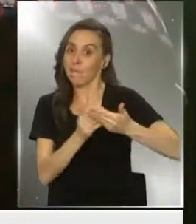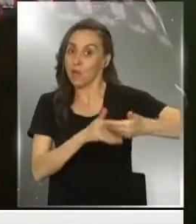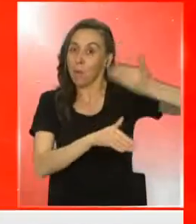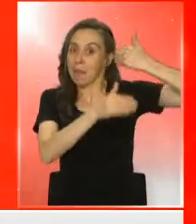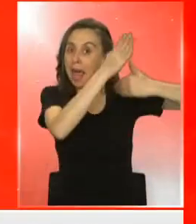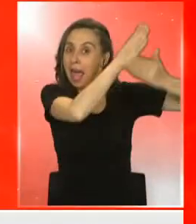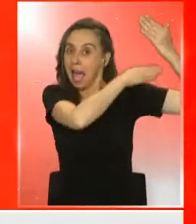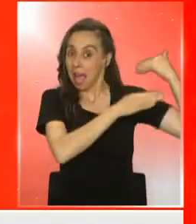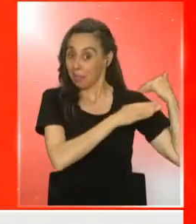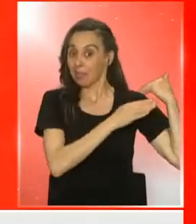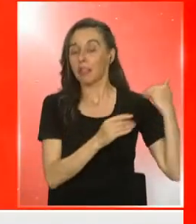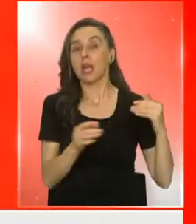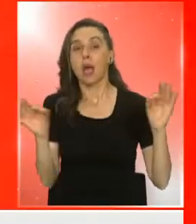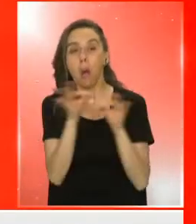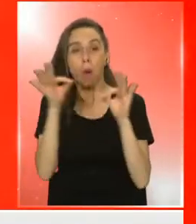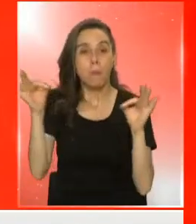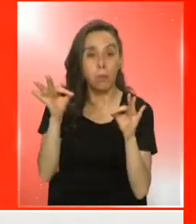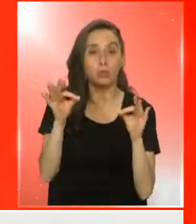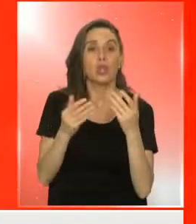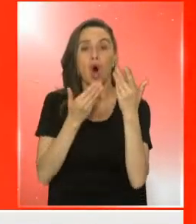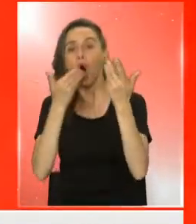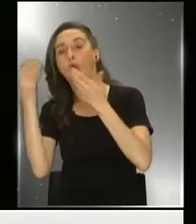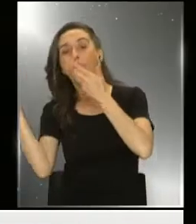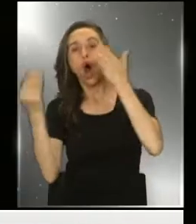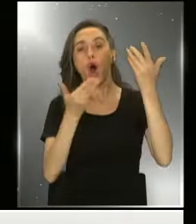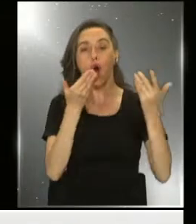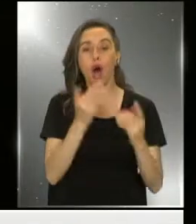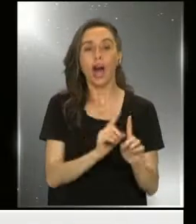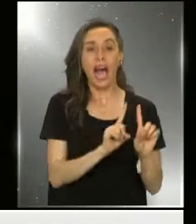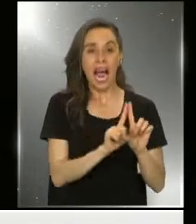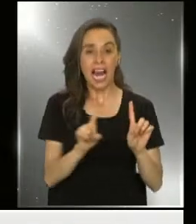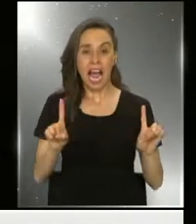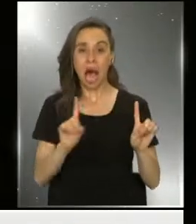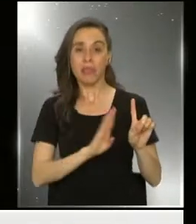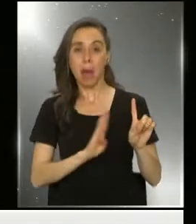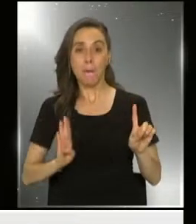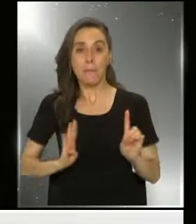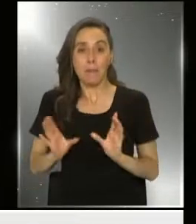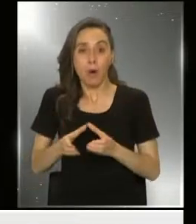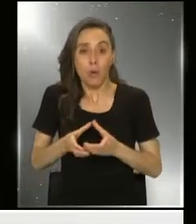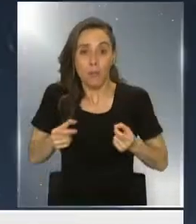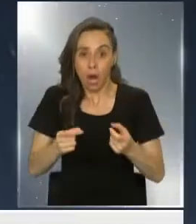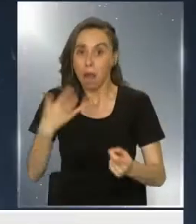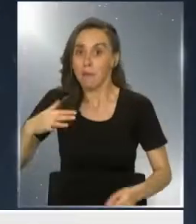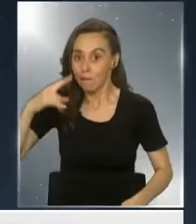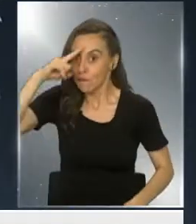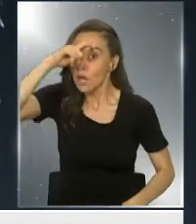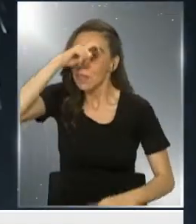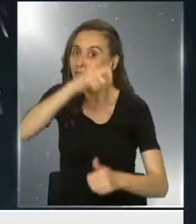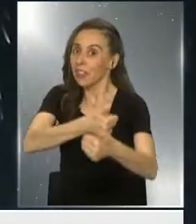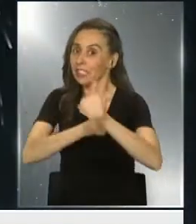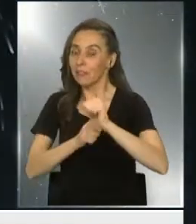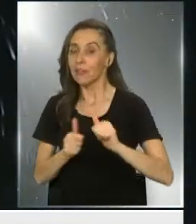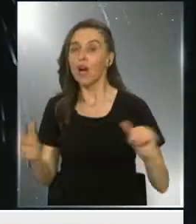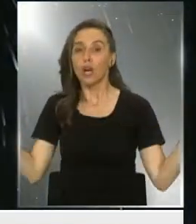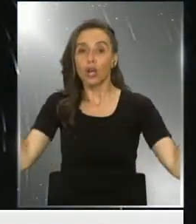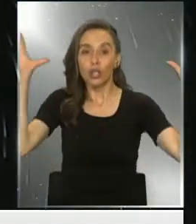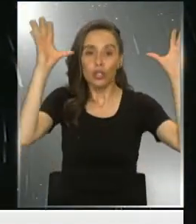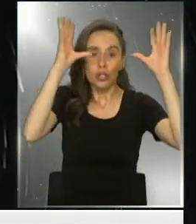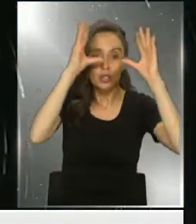época. Los músicos, el coro y hasta para cada uno de los integrantes de los Jaivas. Noche,